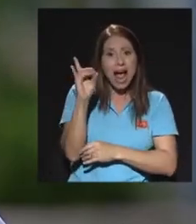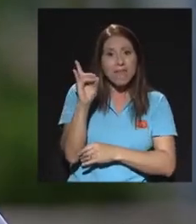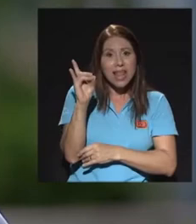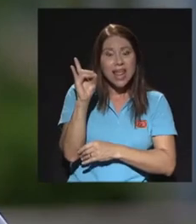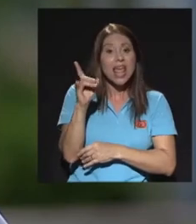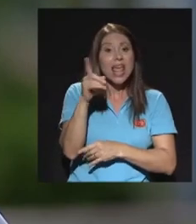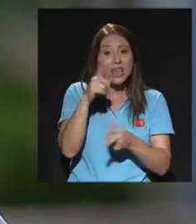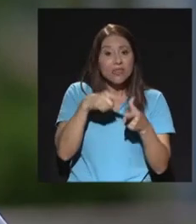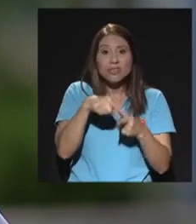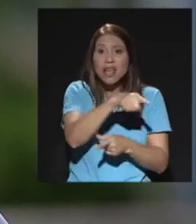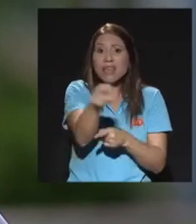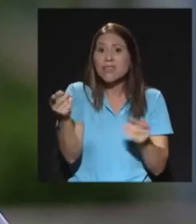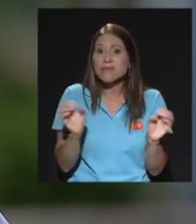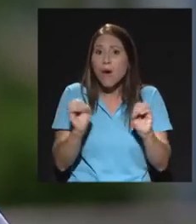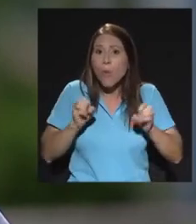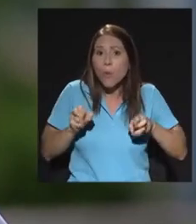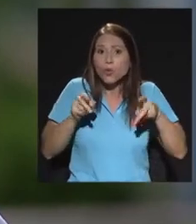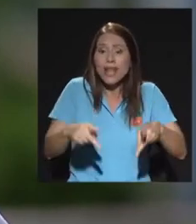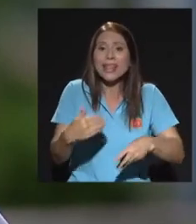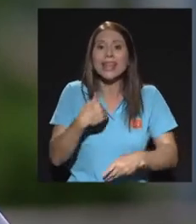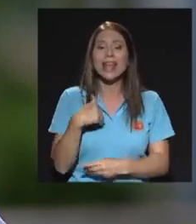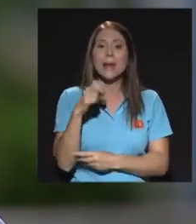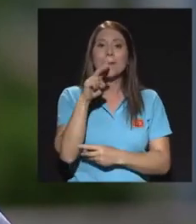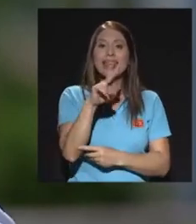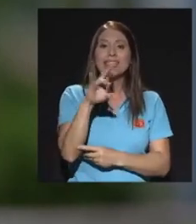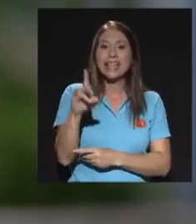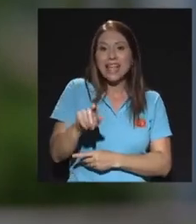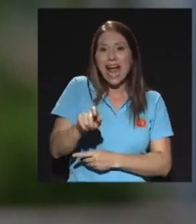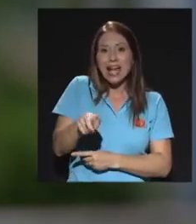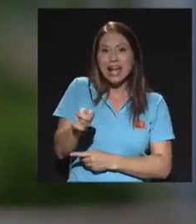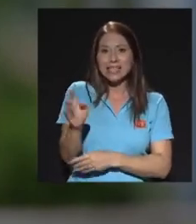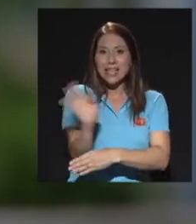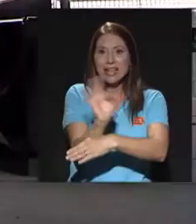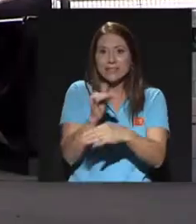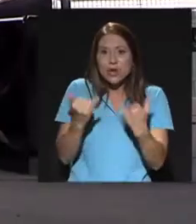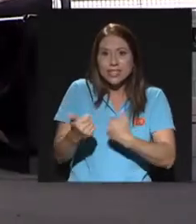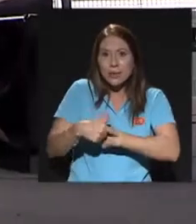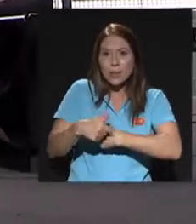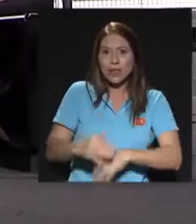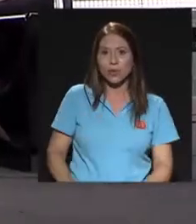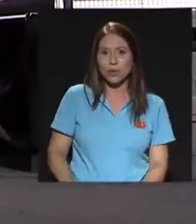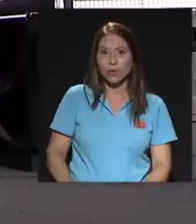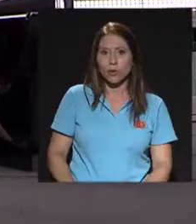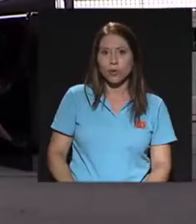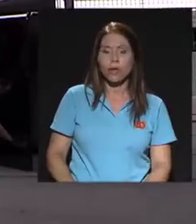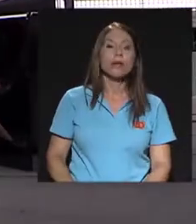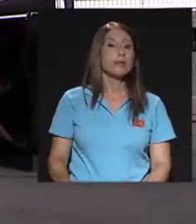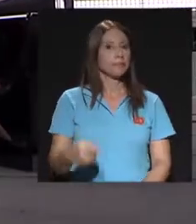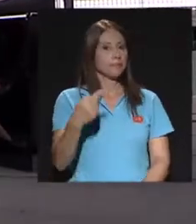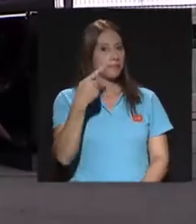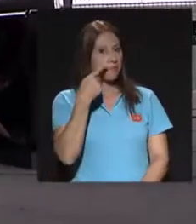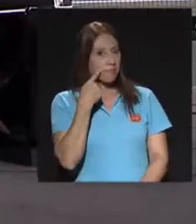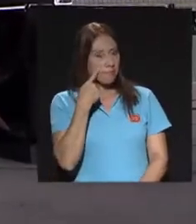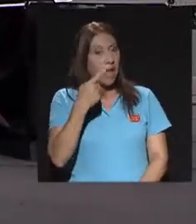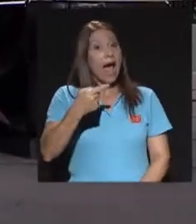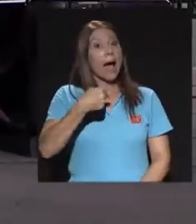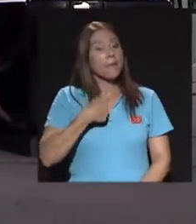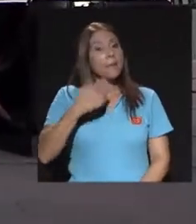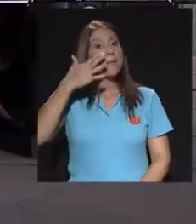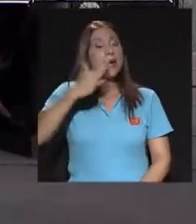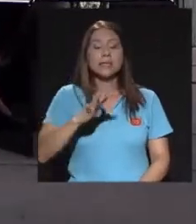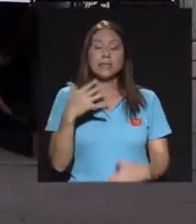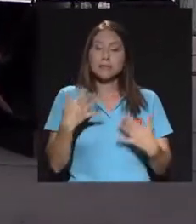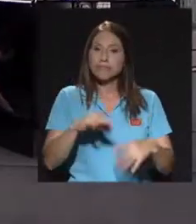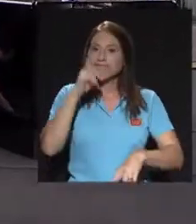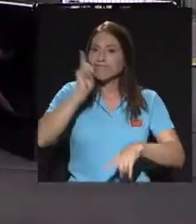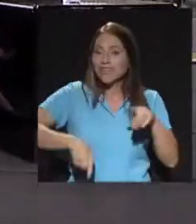oportunidad de tener 27 canales de televisión en este momento. Mire, a mí me parece increíble que estemos discutiendo